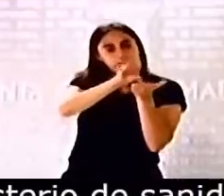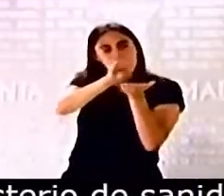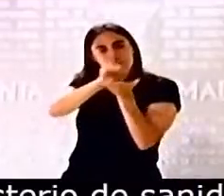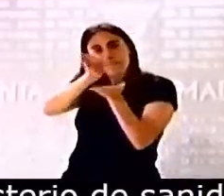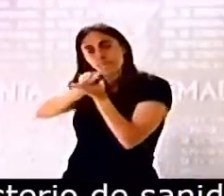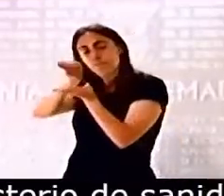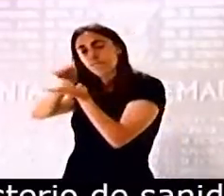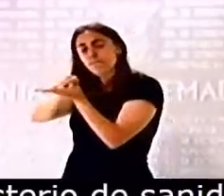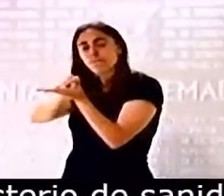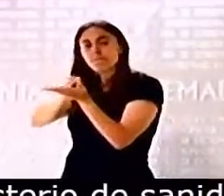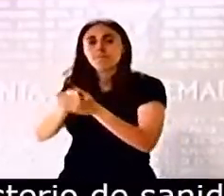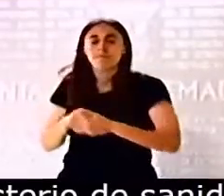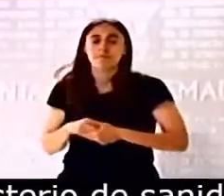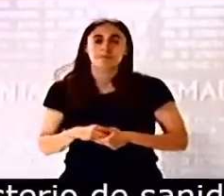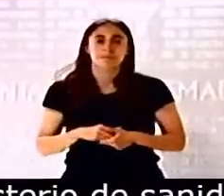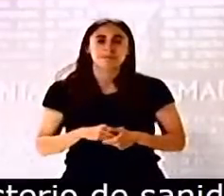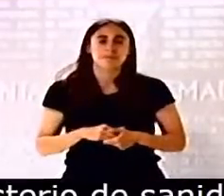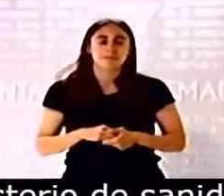trabajadores.